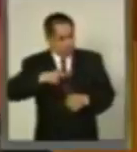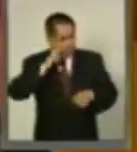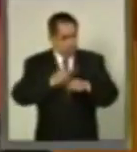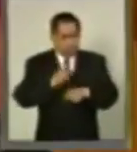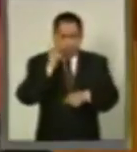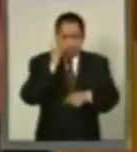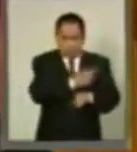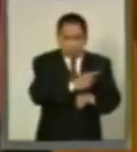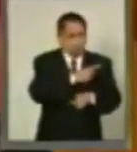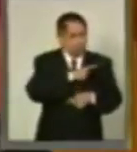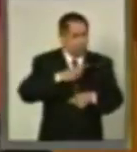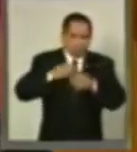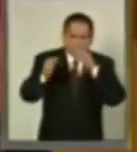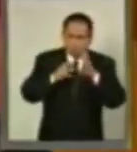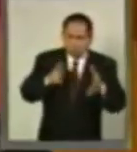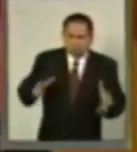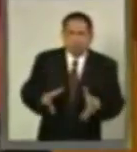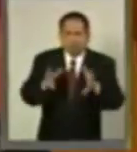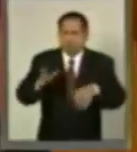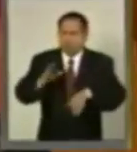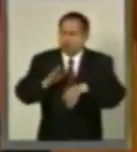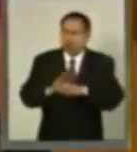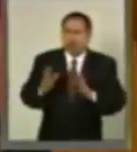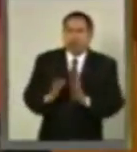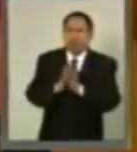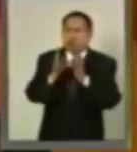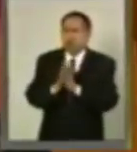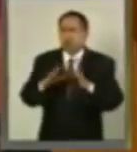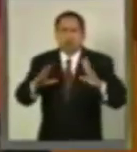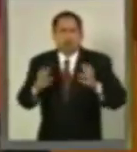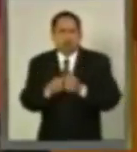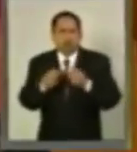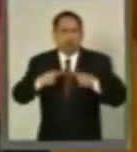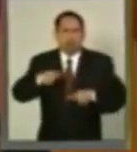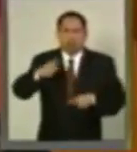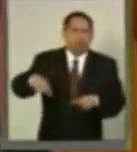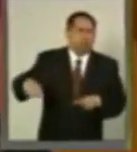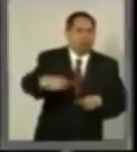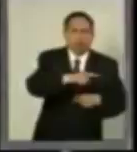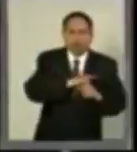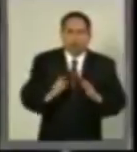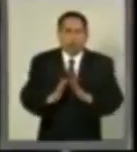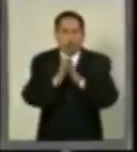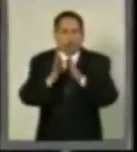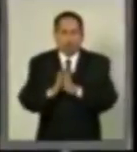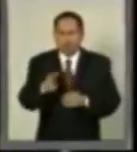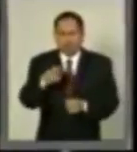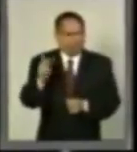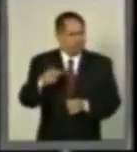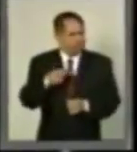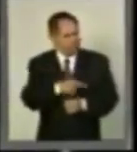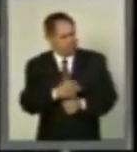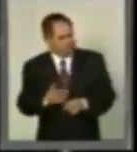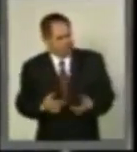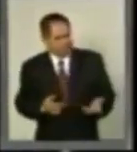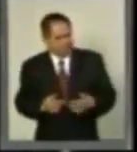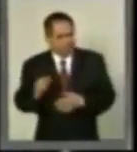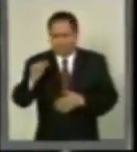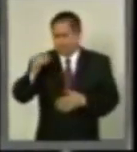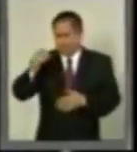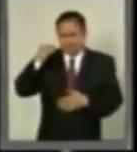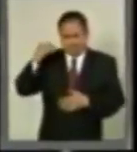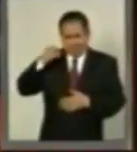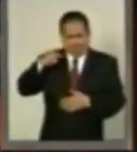es promover la activa participación ciudadana. Pero sin embargo, hace algunos